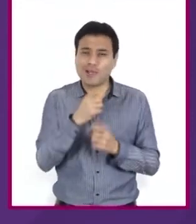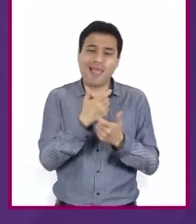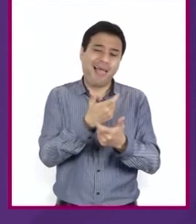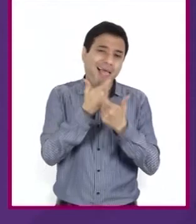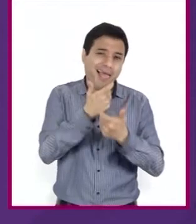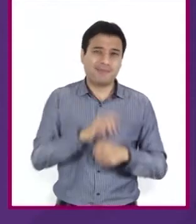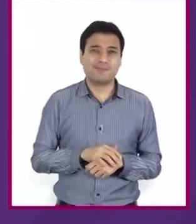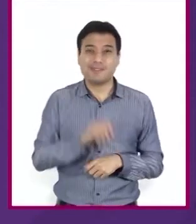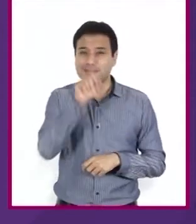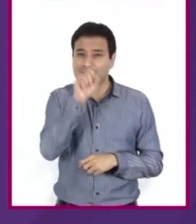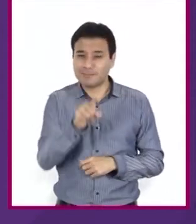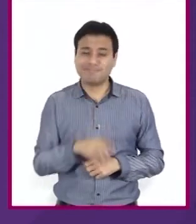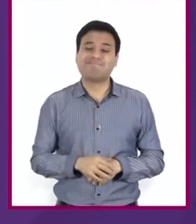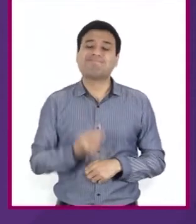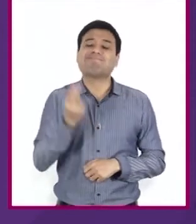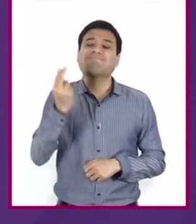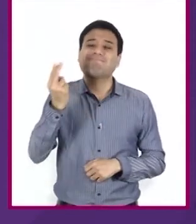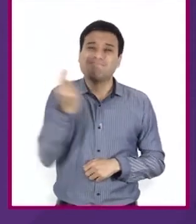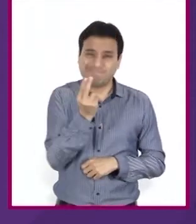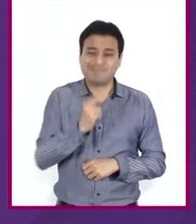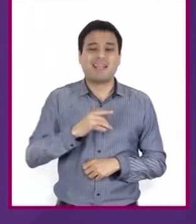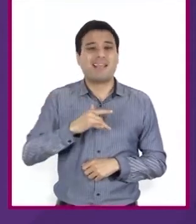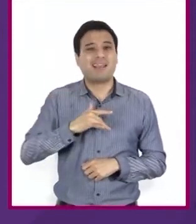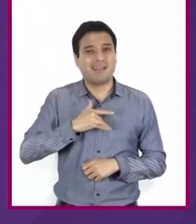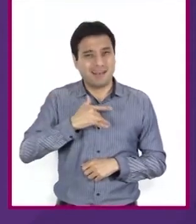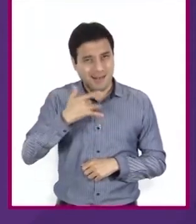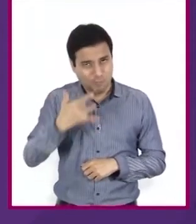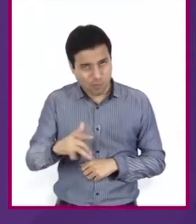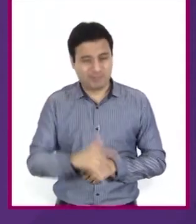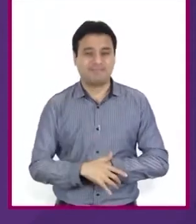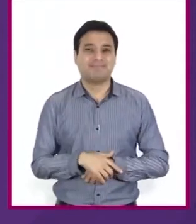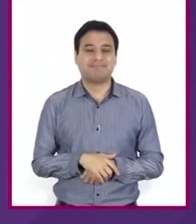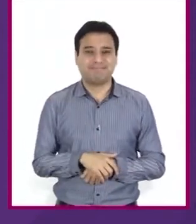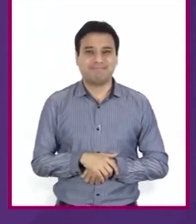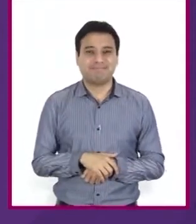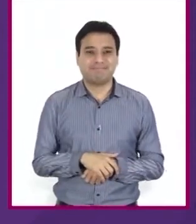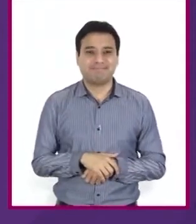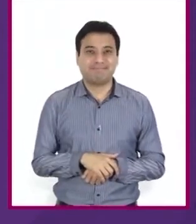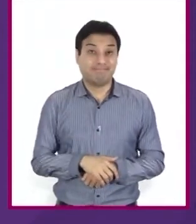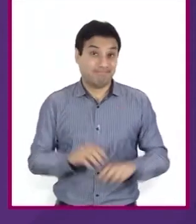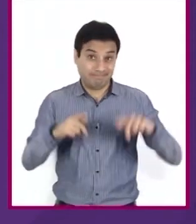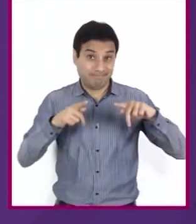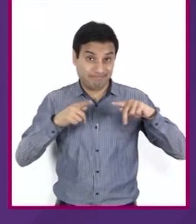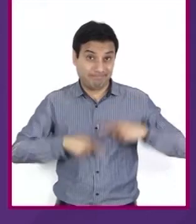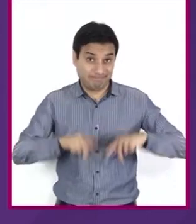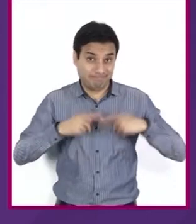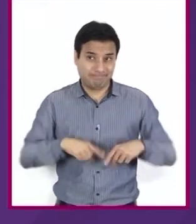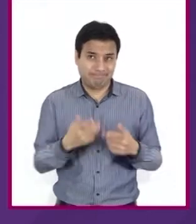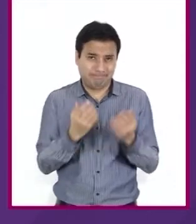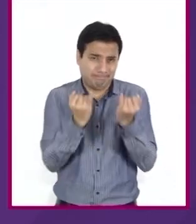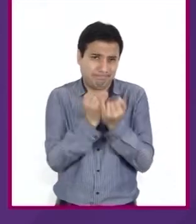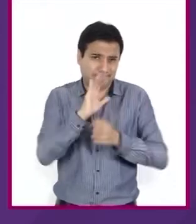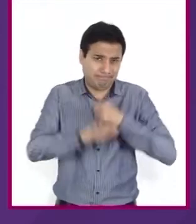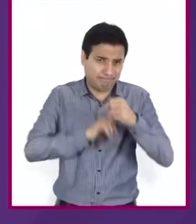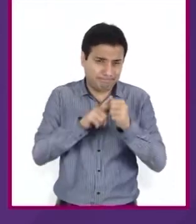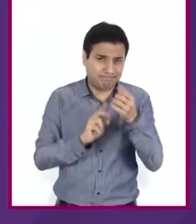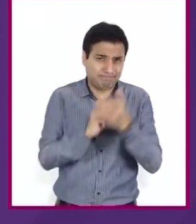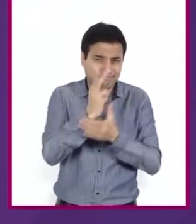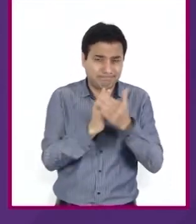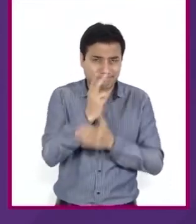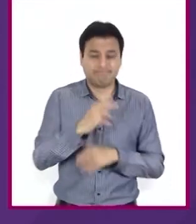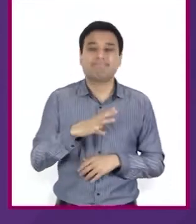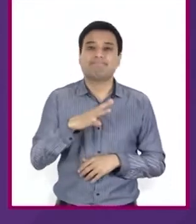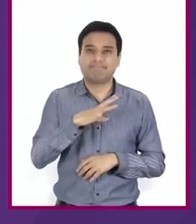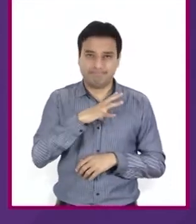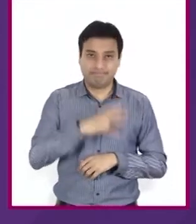más y enamórense de la vida. Los seres humanos, como todos los seres vivos, estamos formados